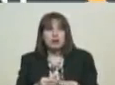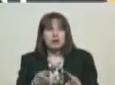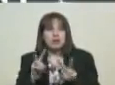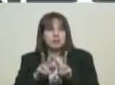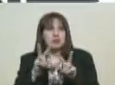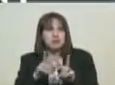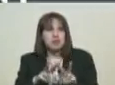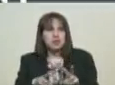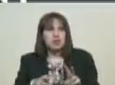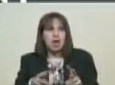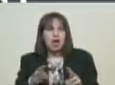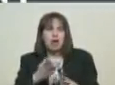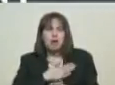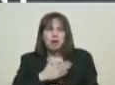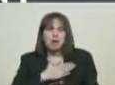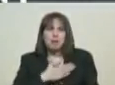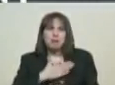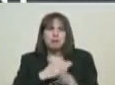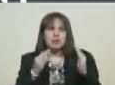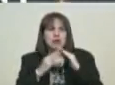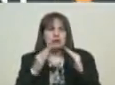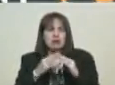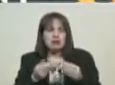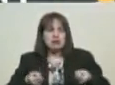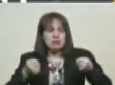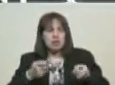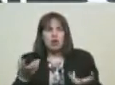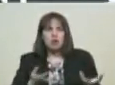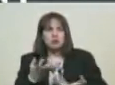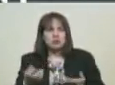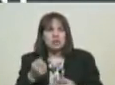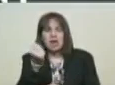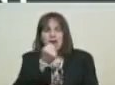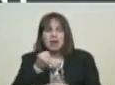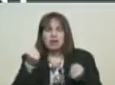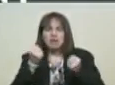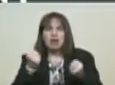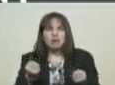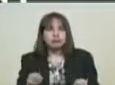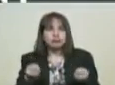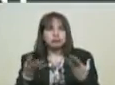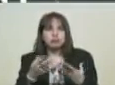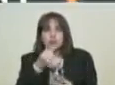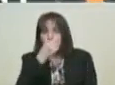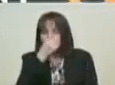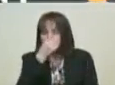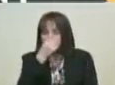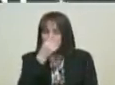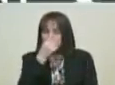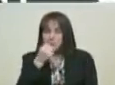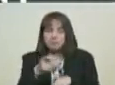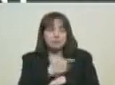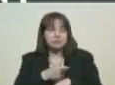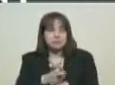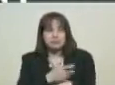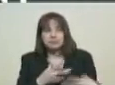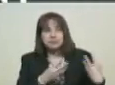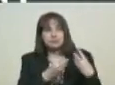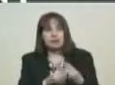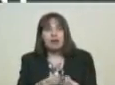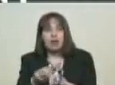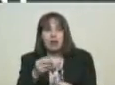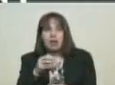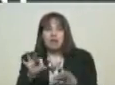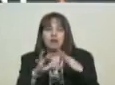su derecho a la vivienda y, bueno, que tengan la garantía de que el gobierno bolivariano no las va a dejar solas, las va a acompañar. Esas son las familias que están